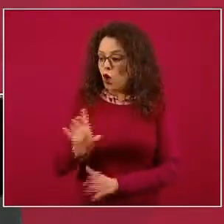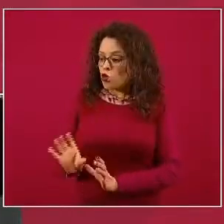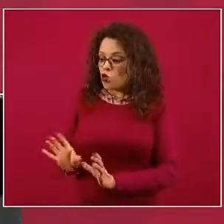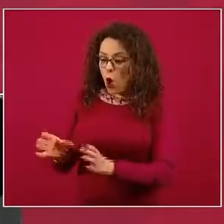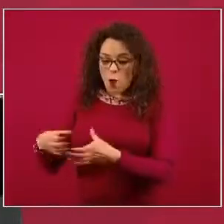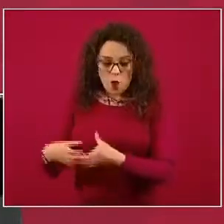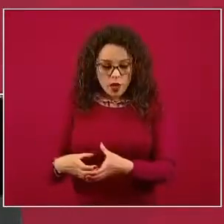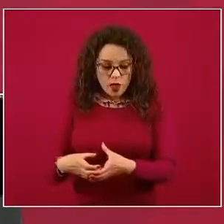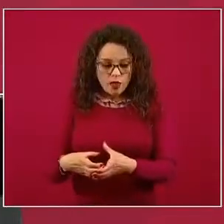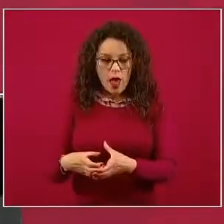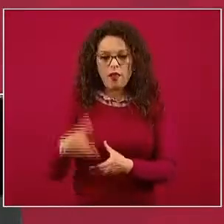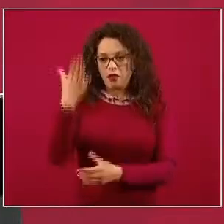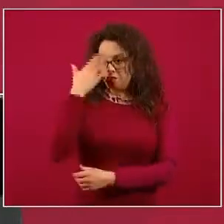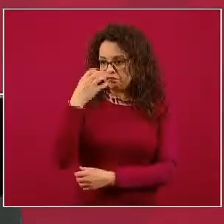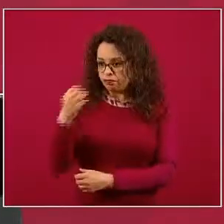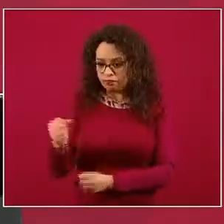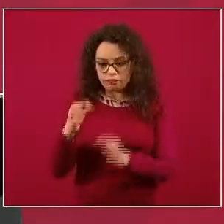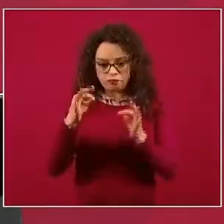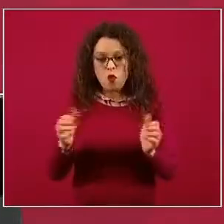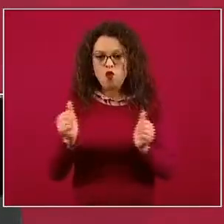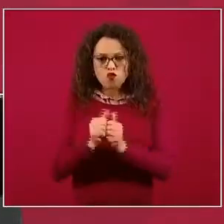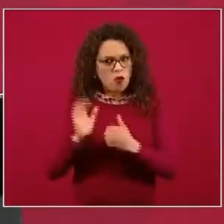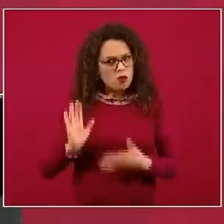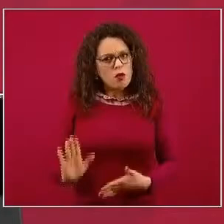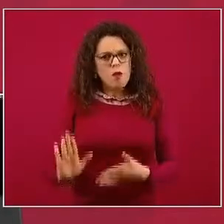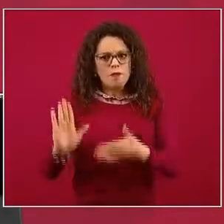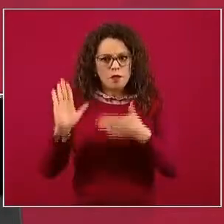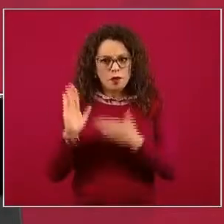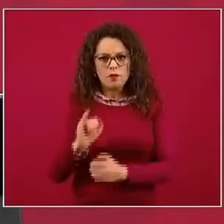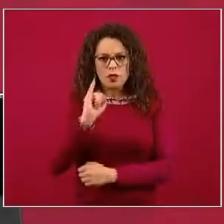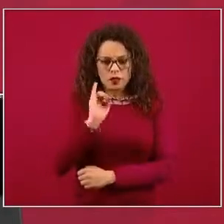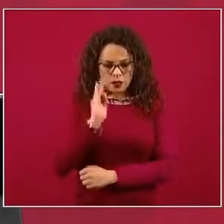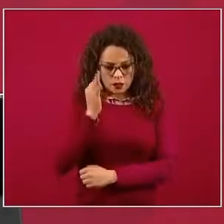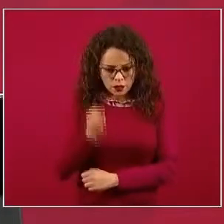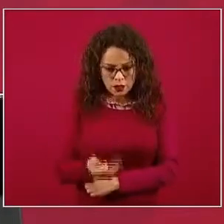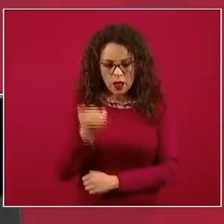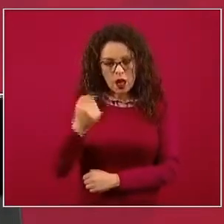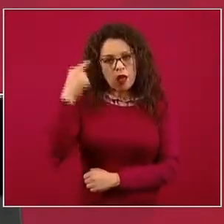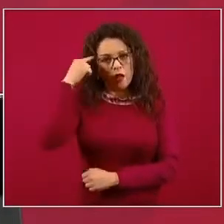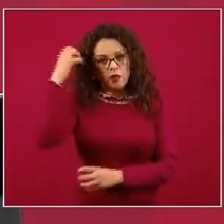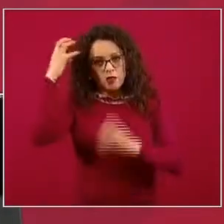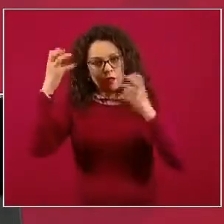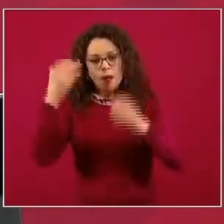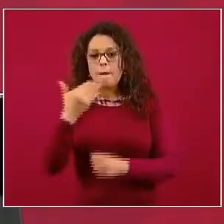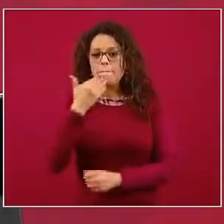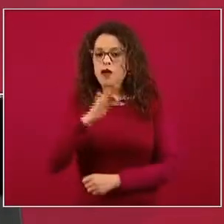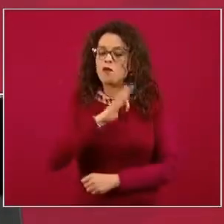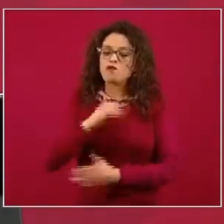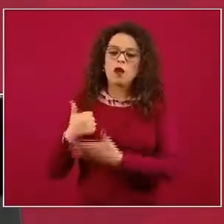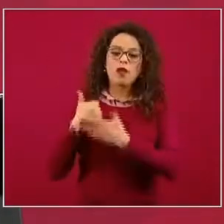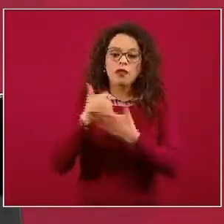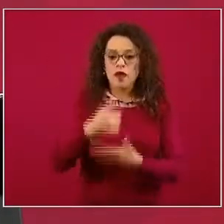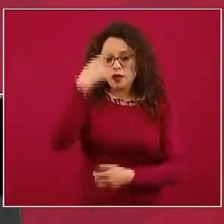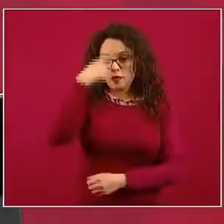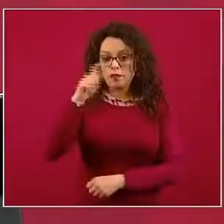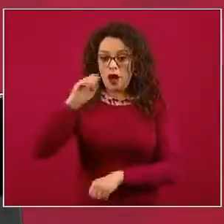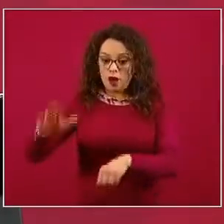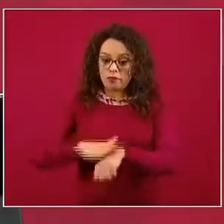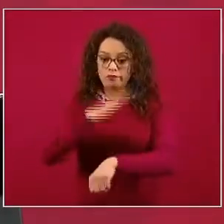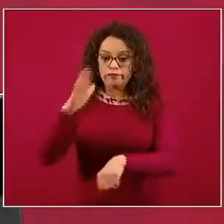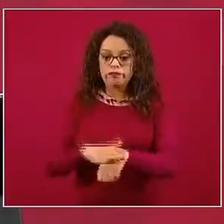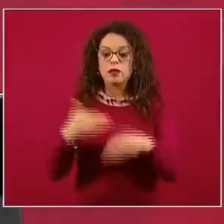competente, comprometida, entusiasta y también con capacidad analítica y crítica que nos ayude a tener una evaluación